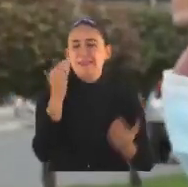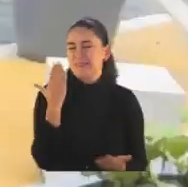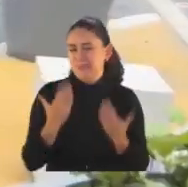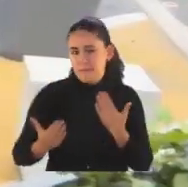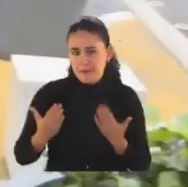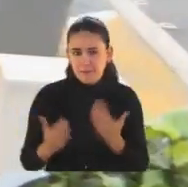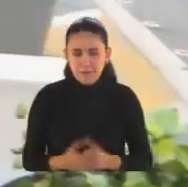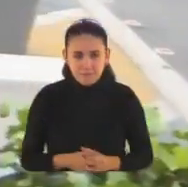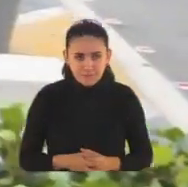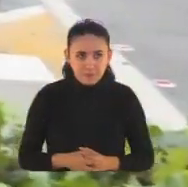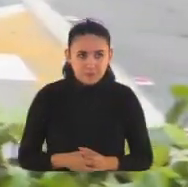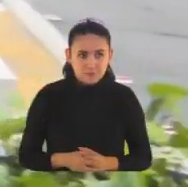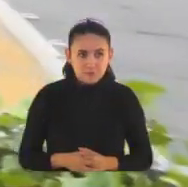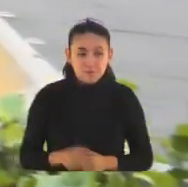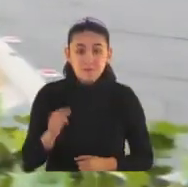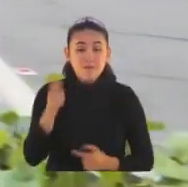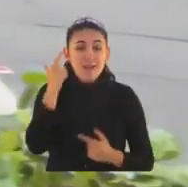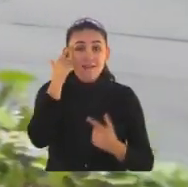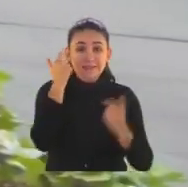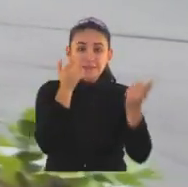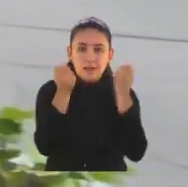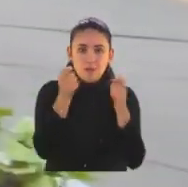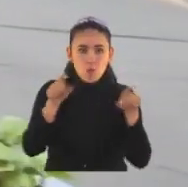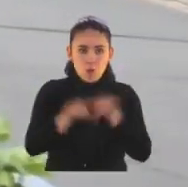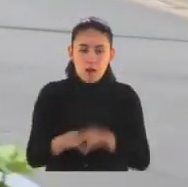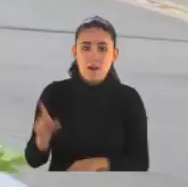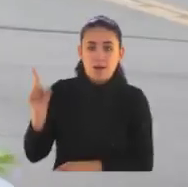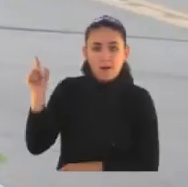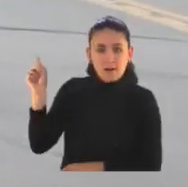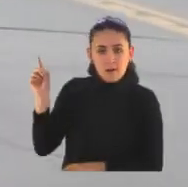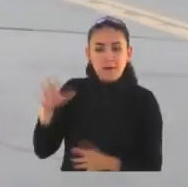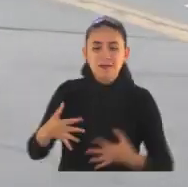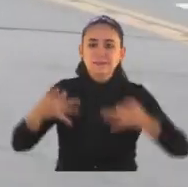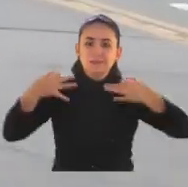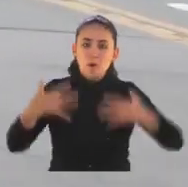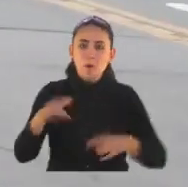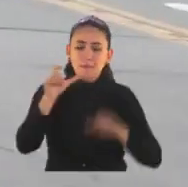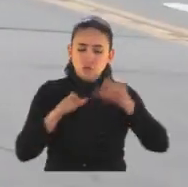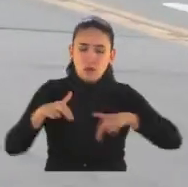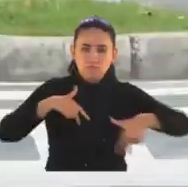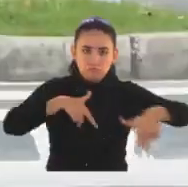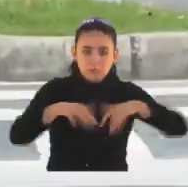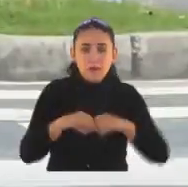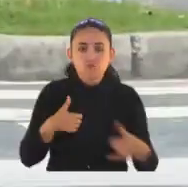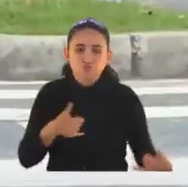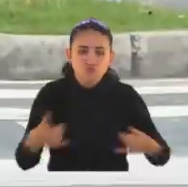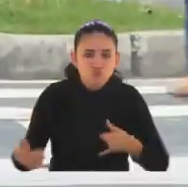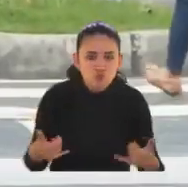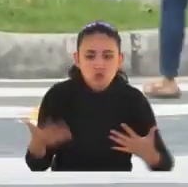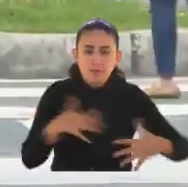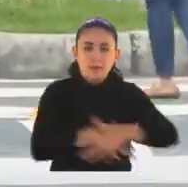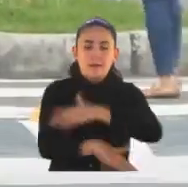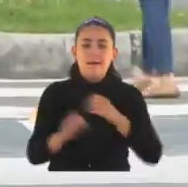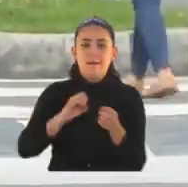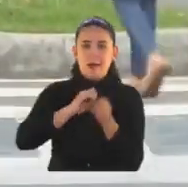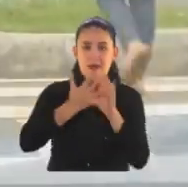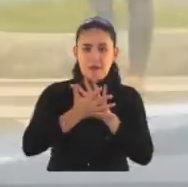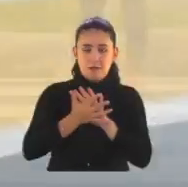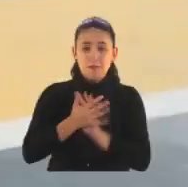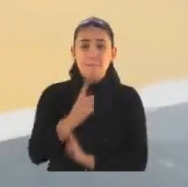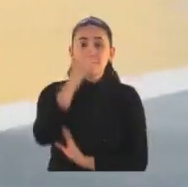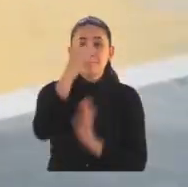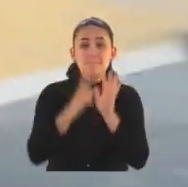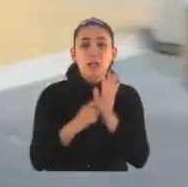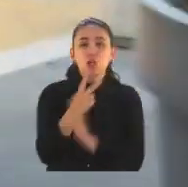hacer. La estrategia del distrito es adecuar zonas para el disfrute seguro de peatones y ciclistas, como el entregado en el barrio Galerías, que tiene 1.200